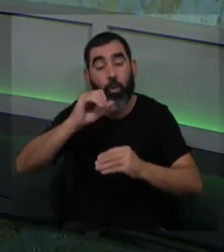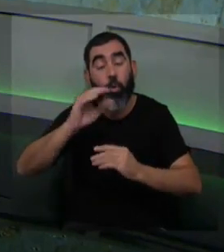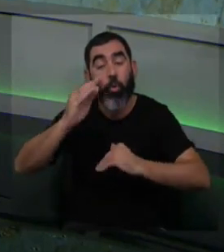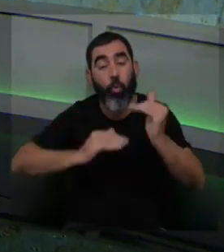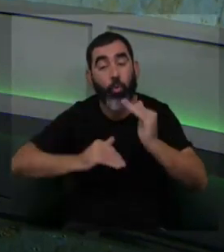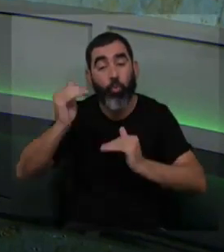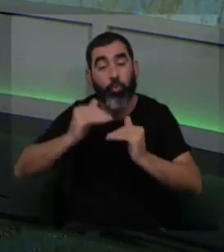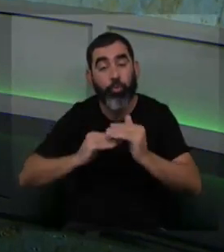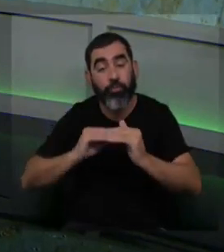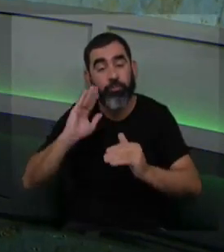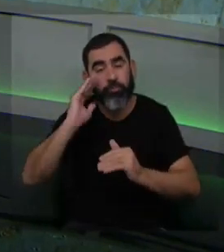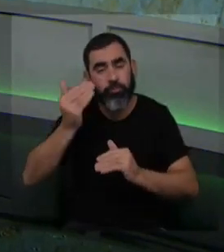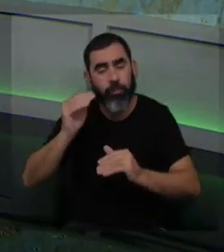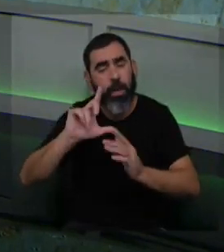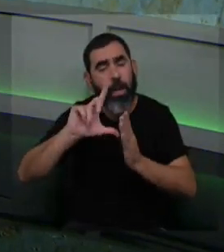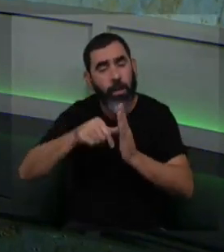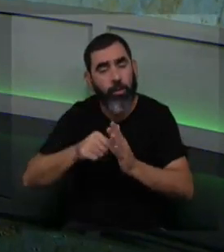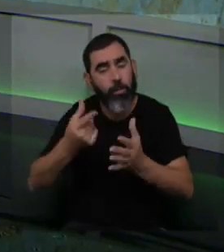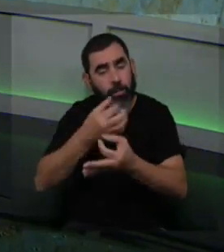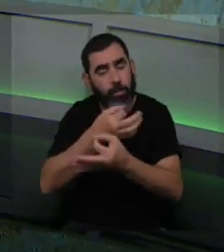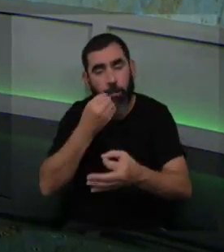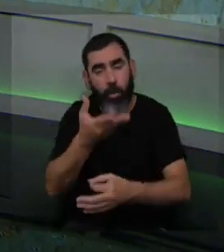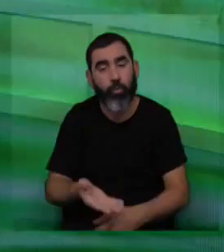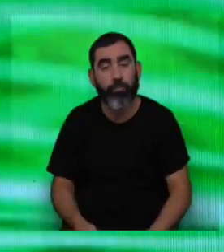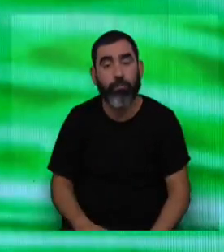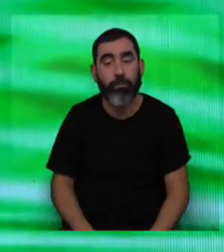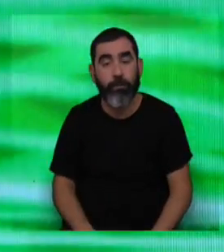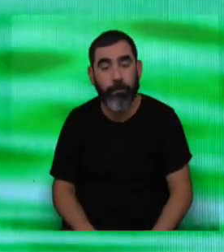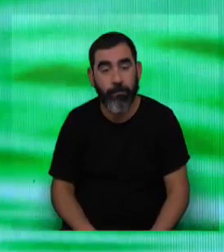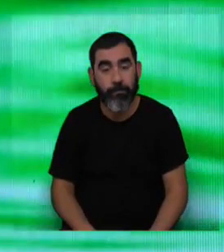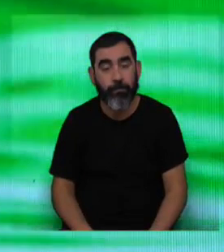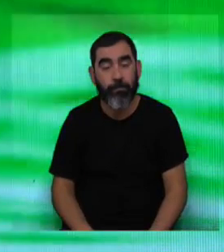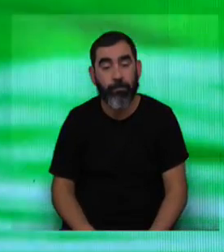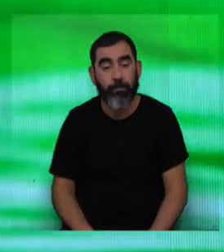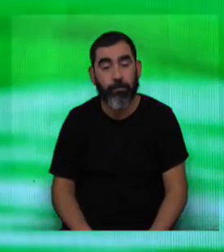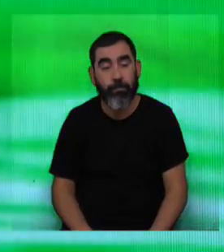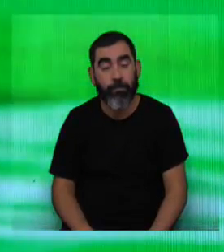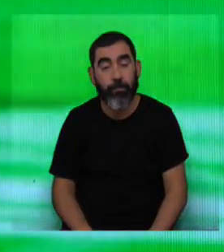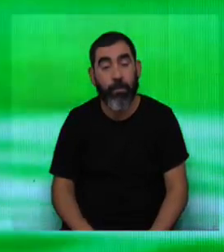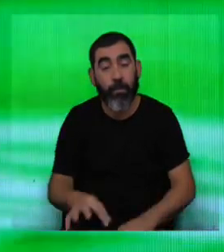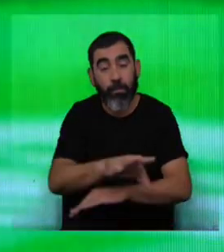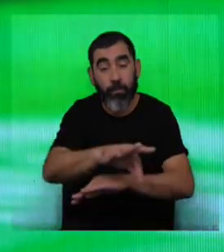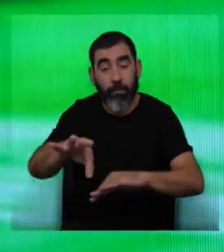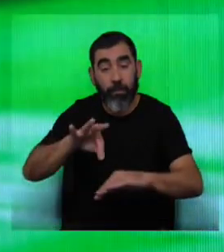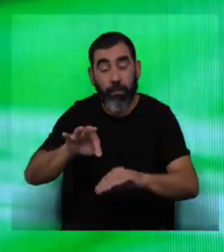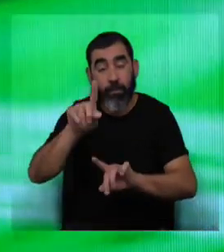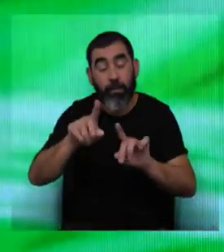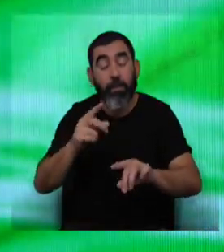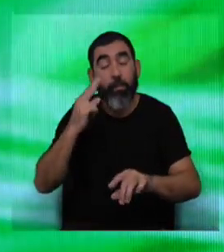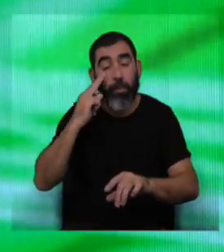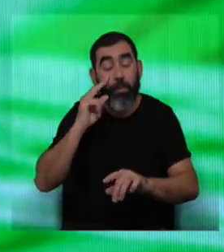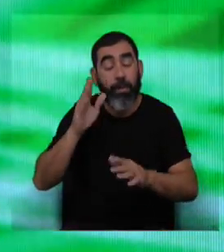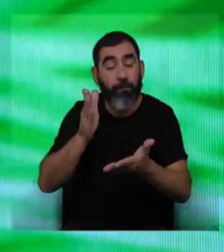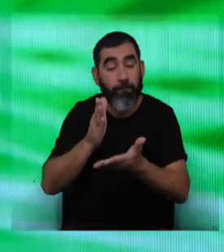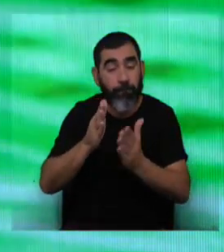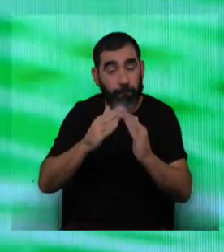es un método que reconocen más lento pero más eficaz. Desde el consultorio se trata la problemática de la vivienda, se hacen los